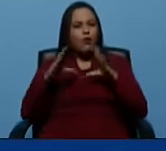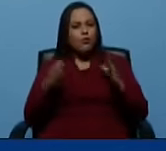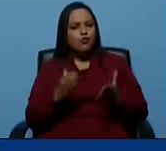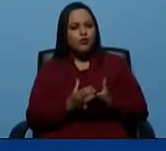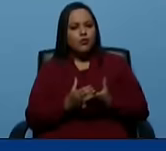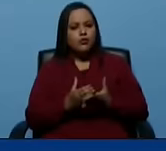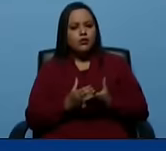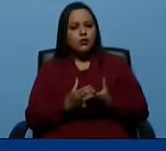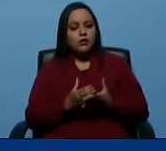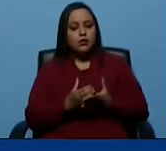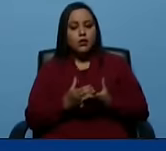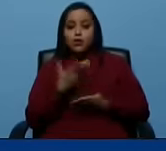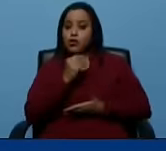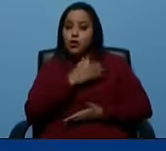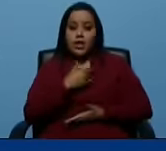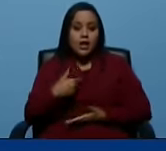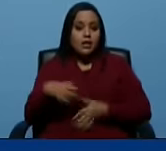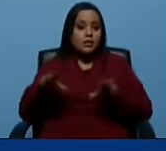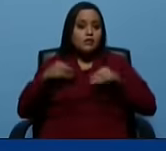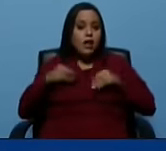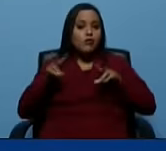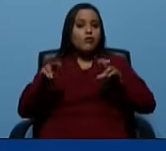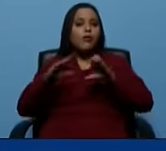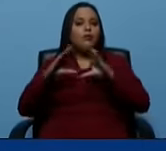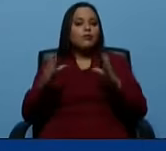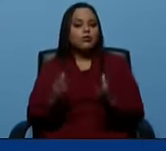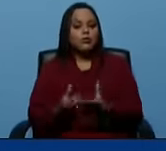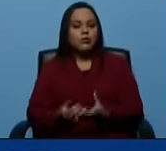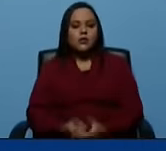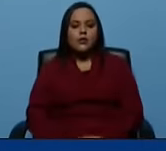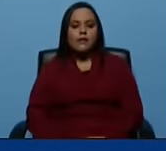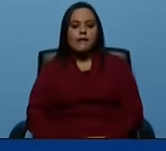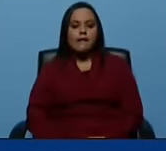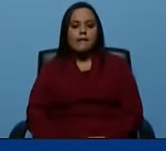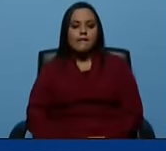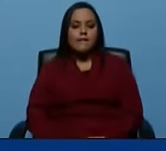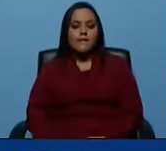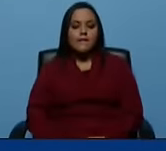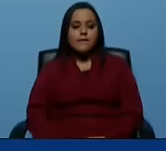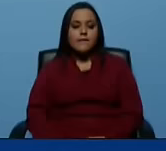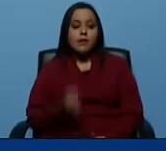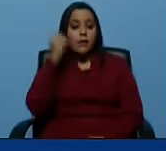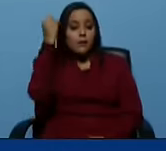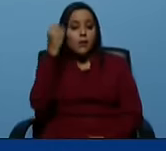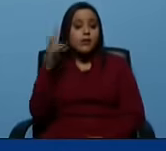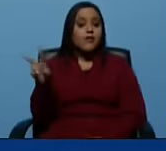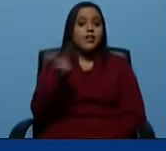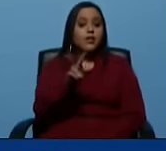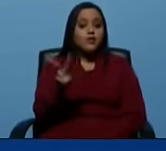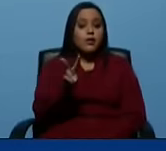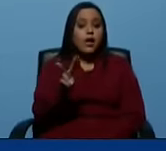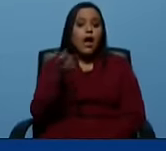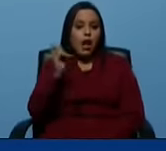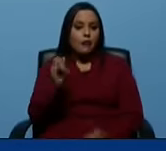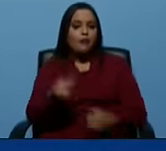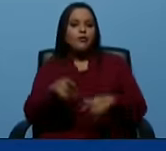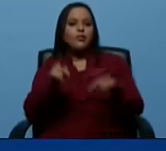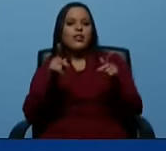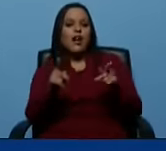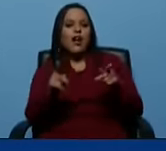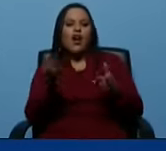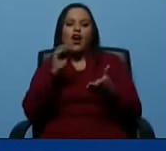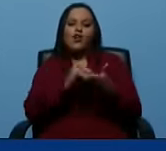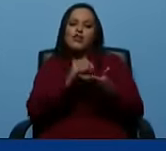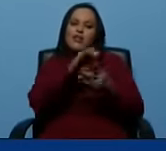se resiste a aceptar el nuevo mundo. Y entonces cree que Venezuela es su oportunidad para